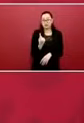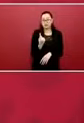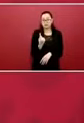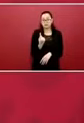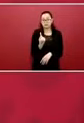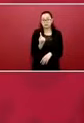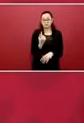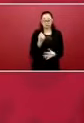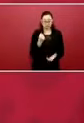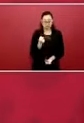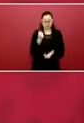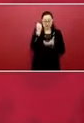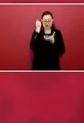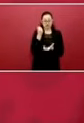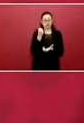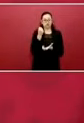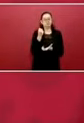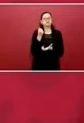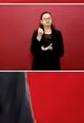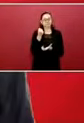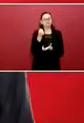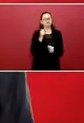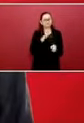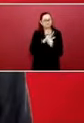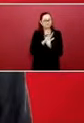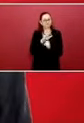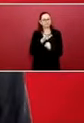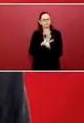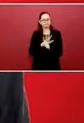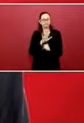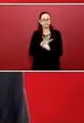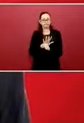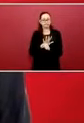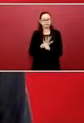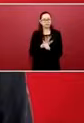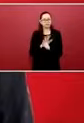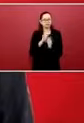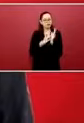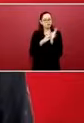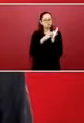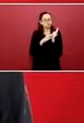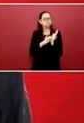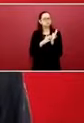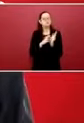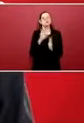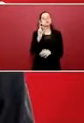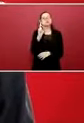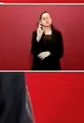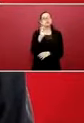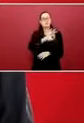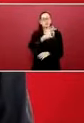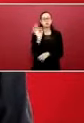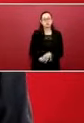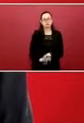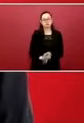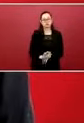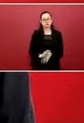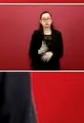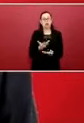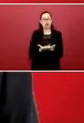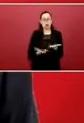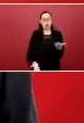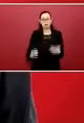el presupuesto en más de 30%, porque en los censos que estamos